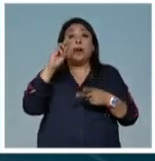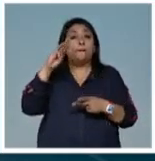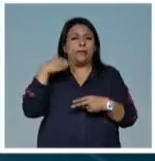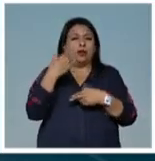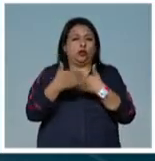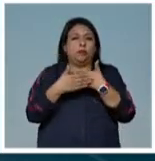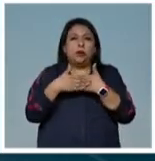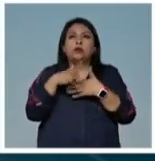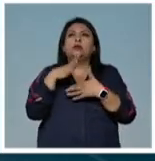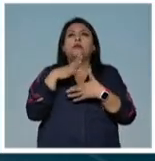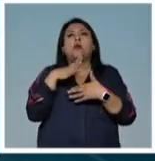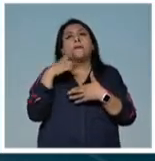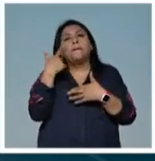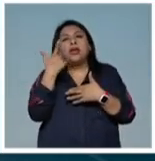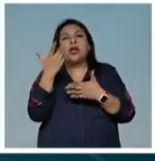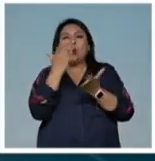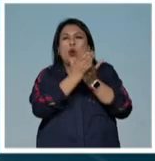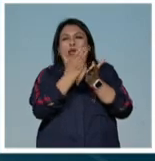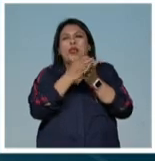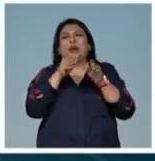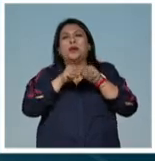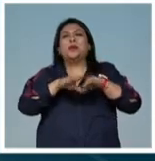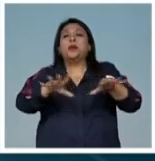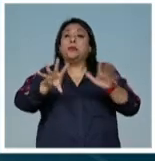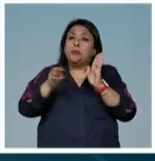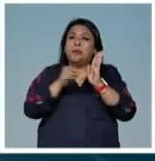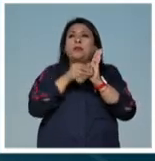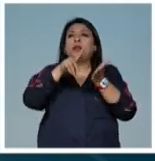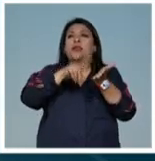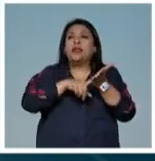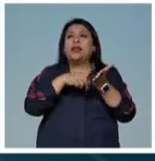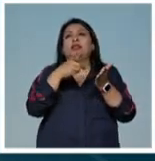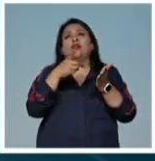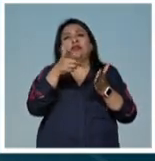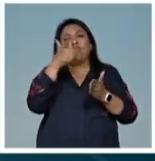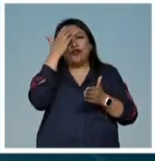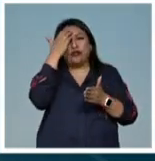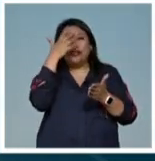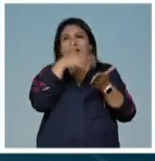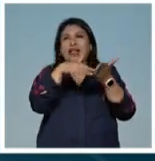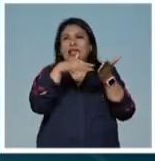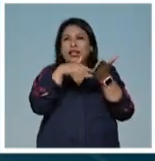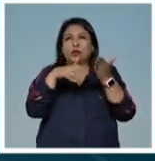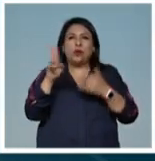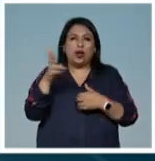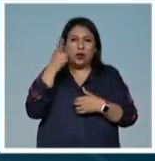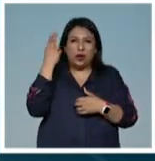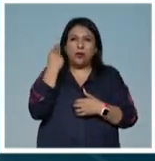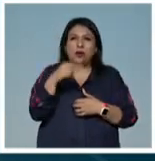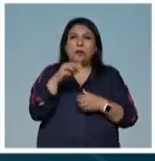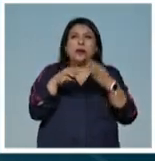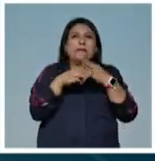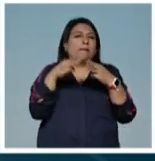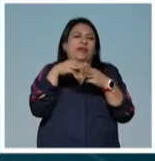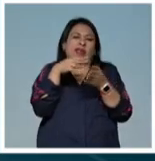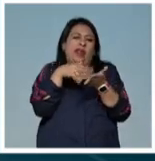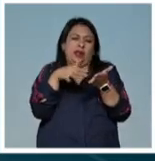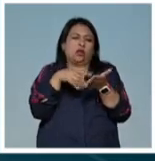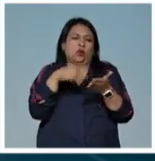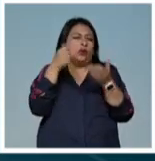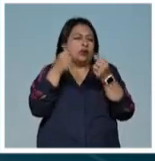también se espera la publicación de un cuadernillo que se va a incluir en esta serie muy conocida de lectura de la UNAM. Se llama Material de Lectura,